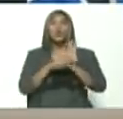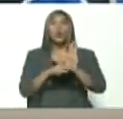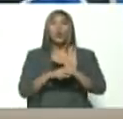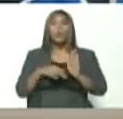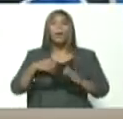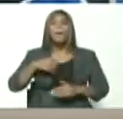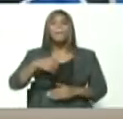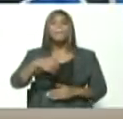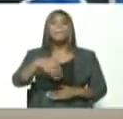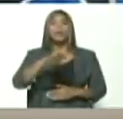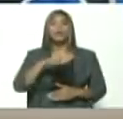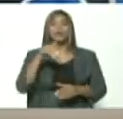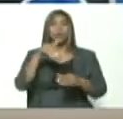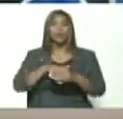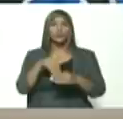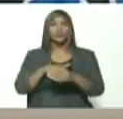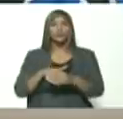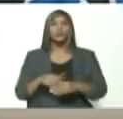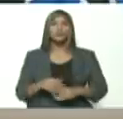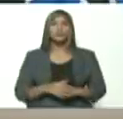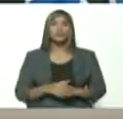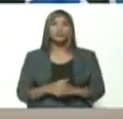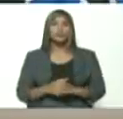evento electoral.